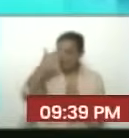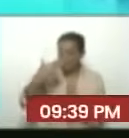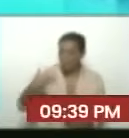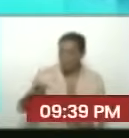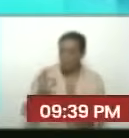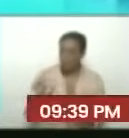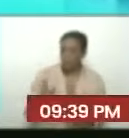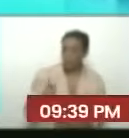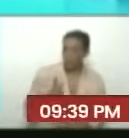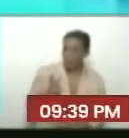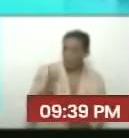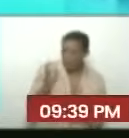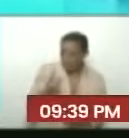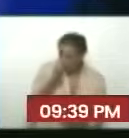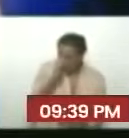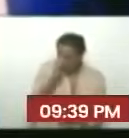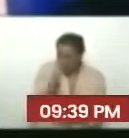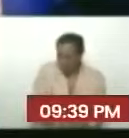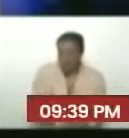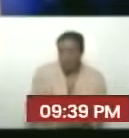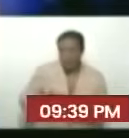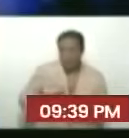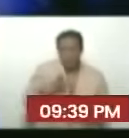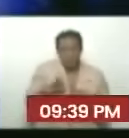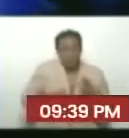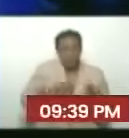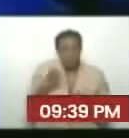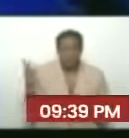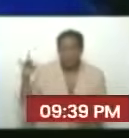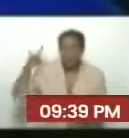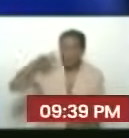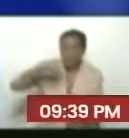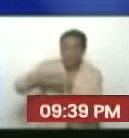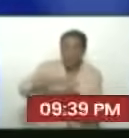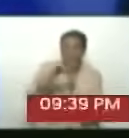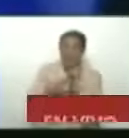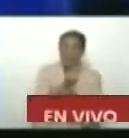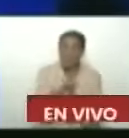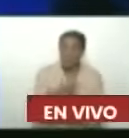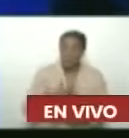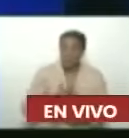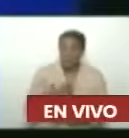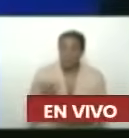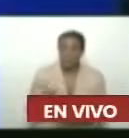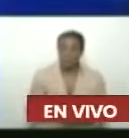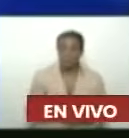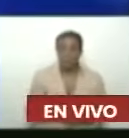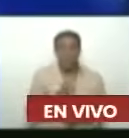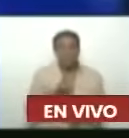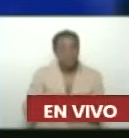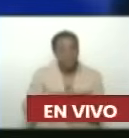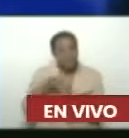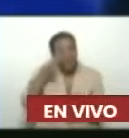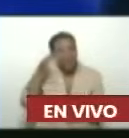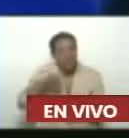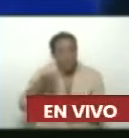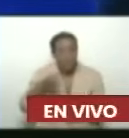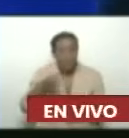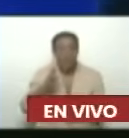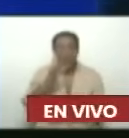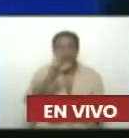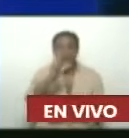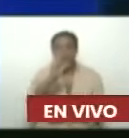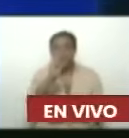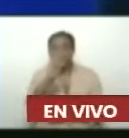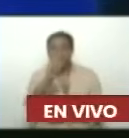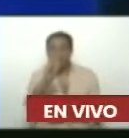es un honor y mucha emoción desde que aterrizamos acá en Venezuela. Bueno, en realidad nosotros venimos de la ciudad de La Plata, como